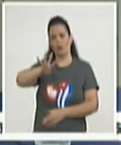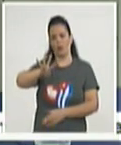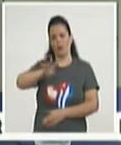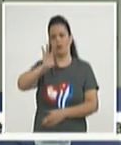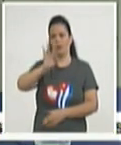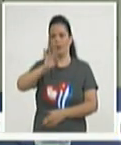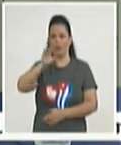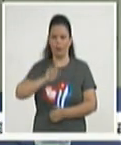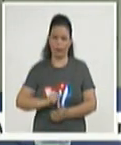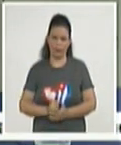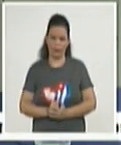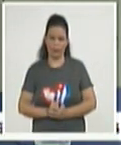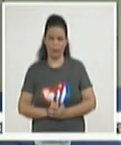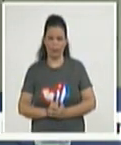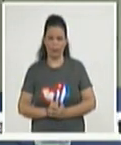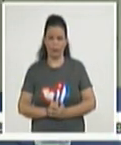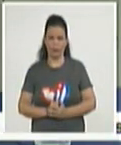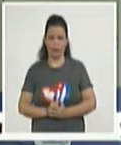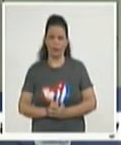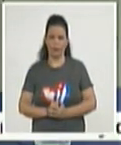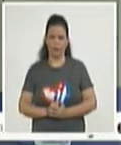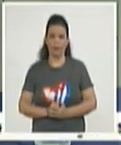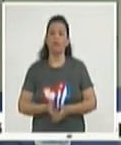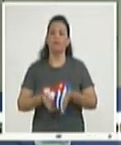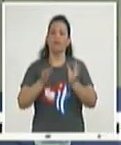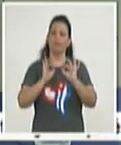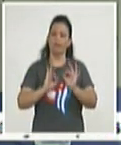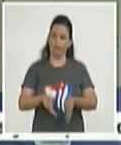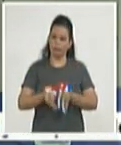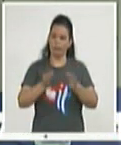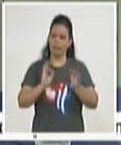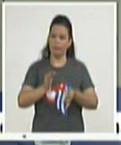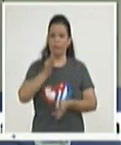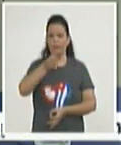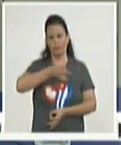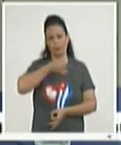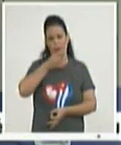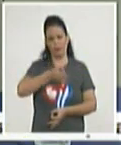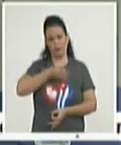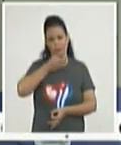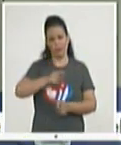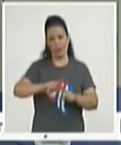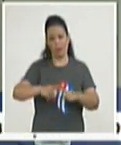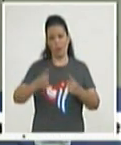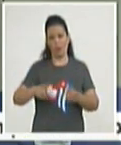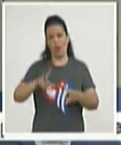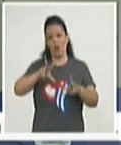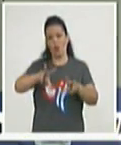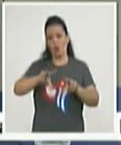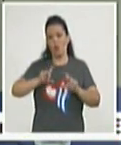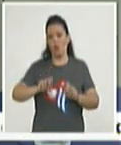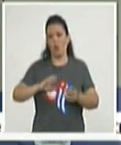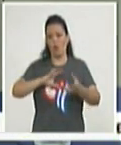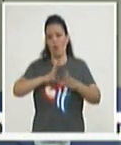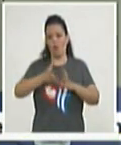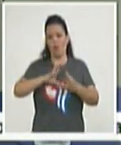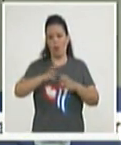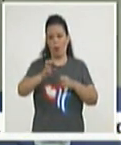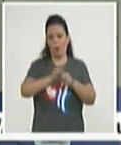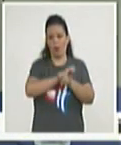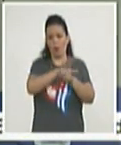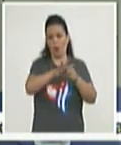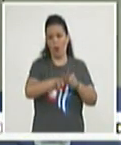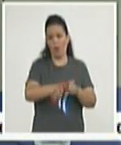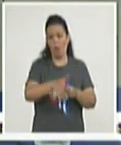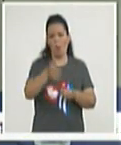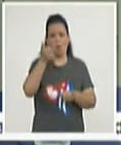94,4%. Como es característico con estas nuevas variantes del virus, realmente es mucho más virulento,